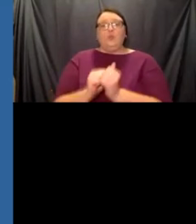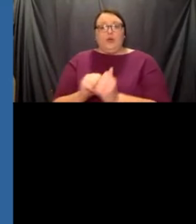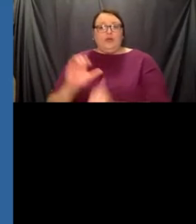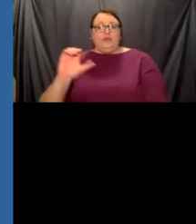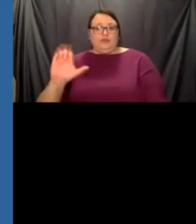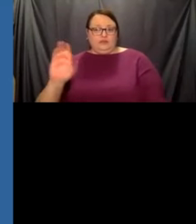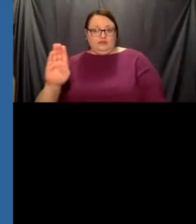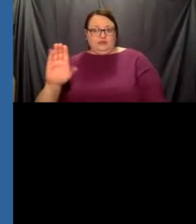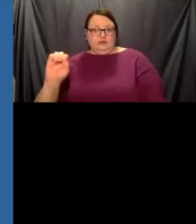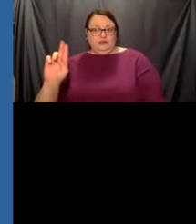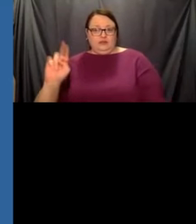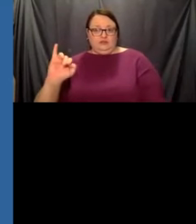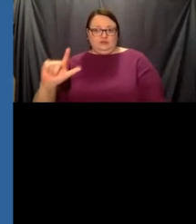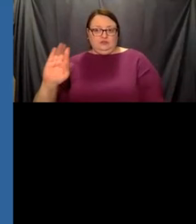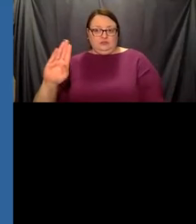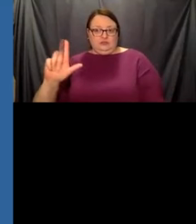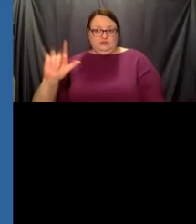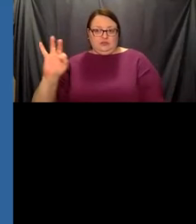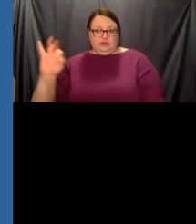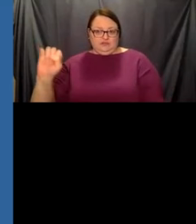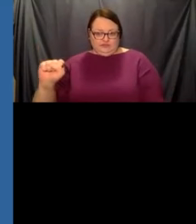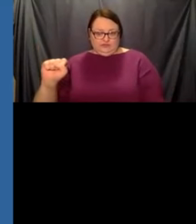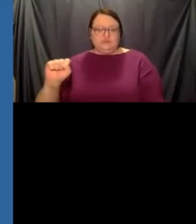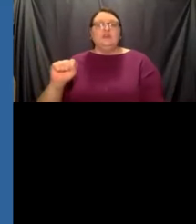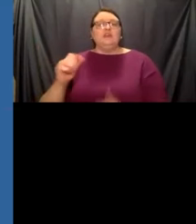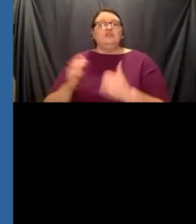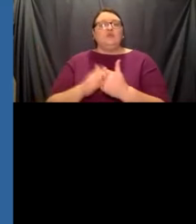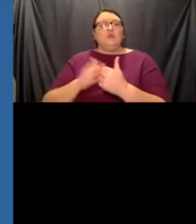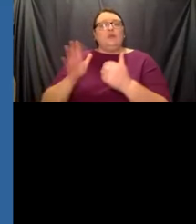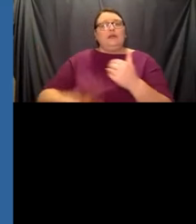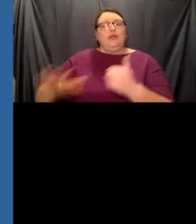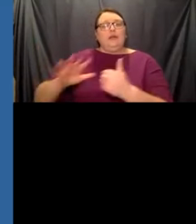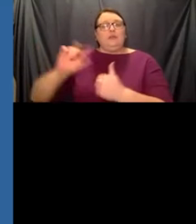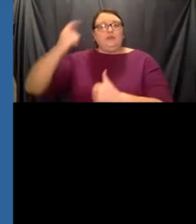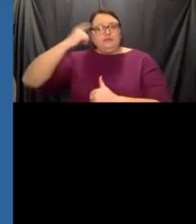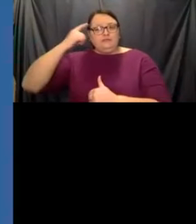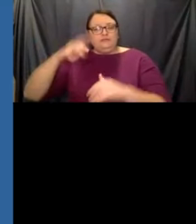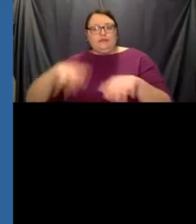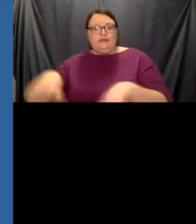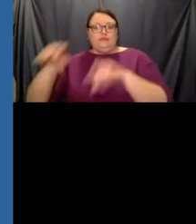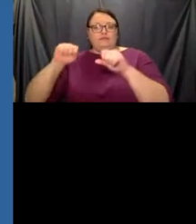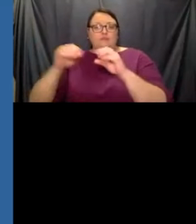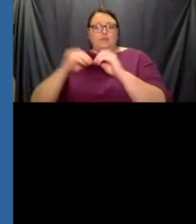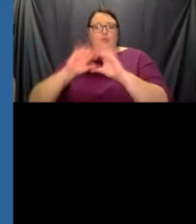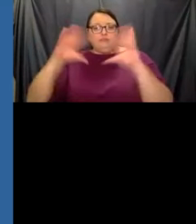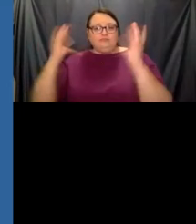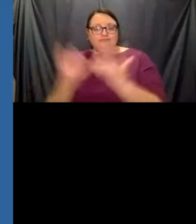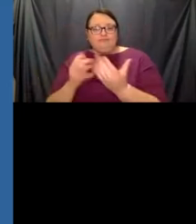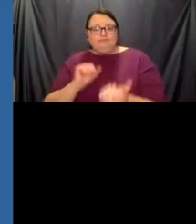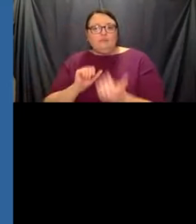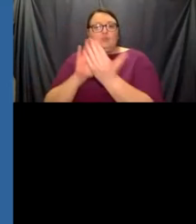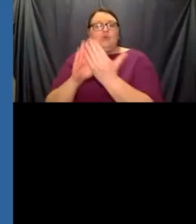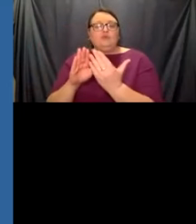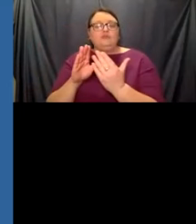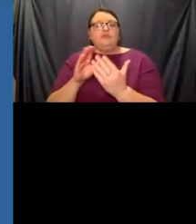Estamos en lo que se llama un consorcio con Council Bluffs. Al formar un consorcio, las unidades vecinas del gobierno local